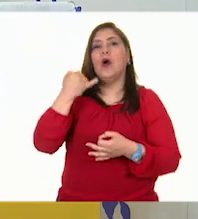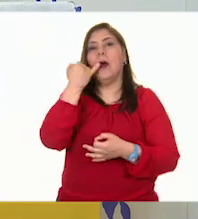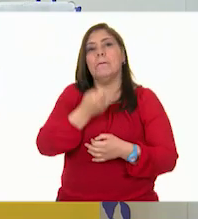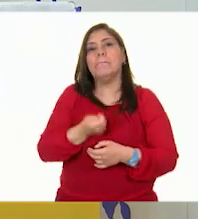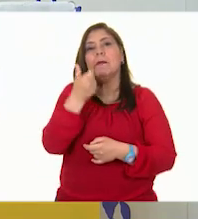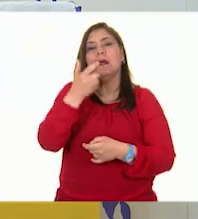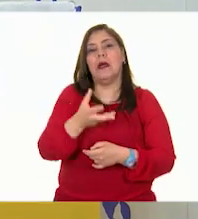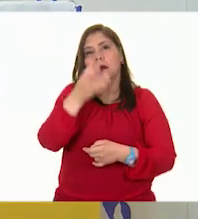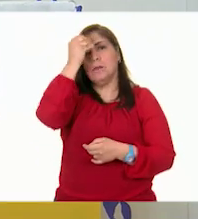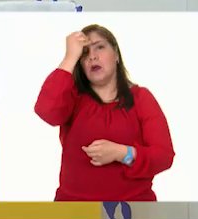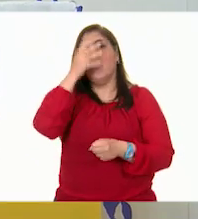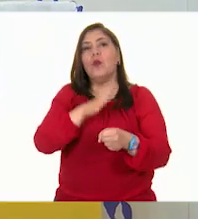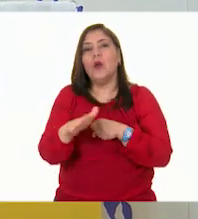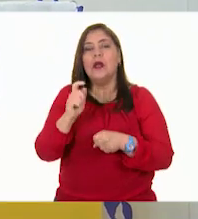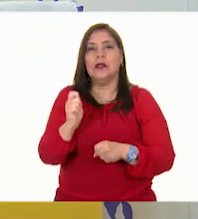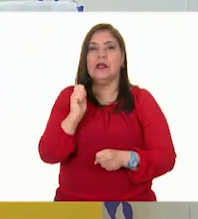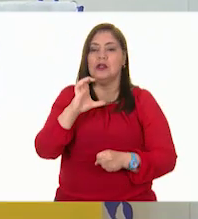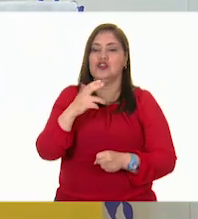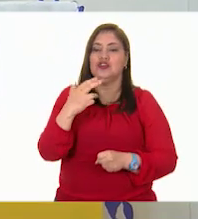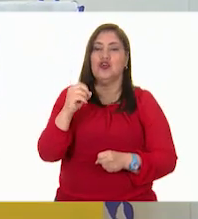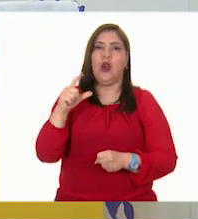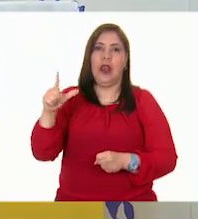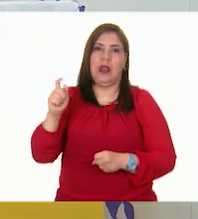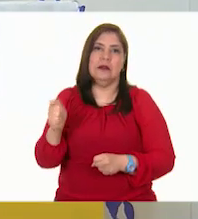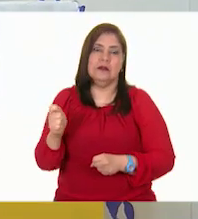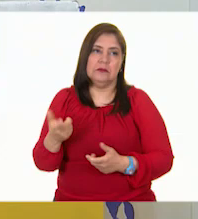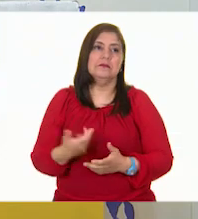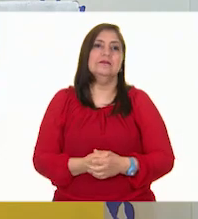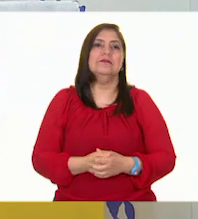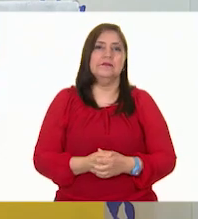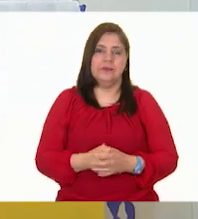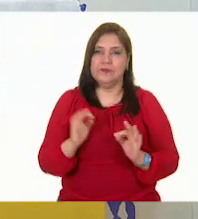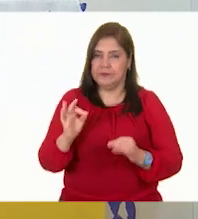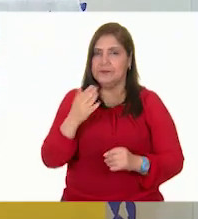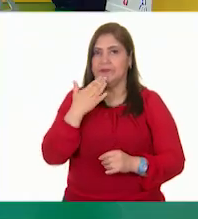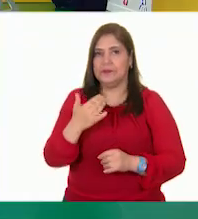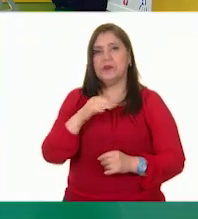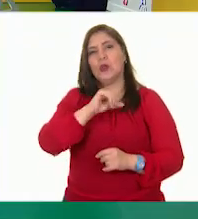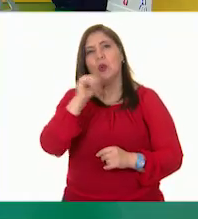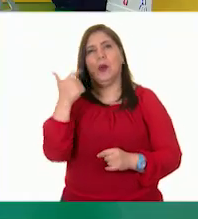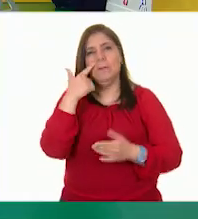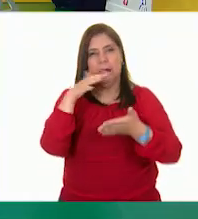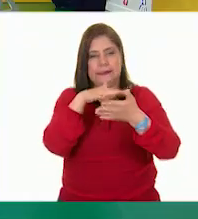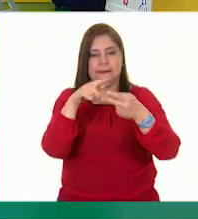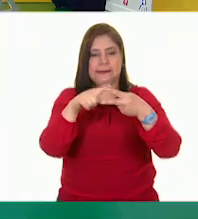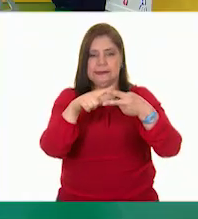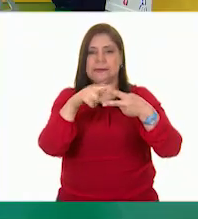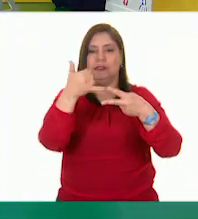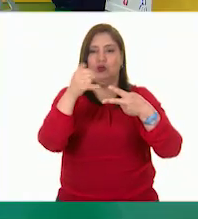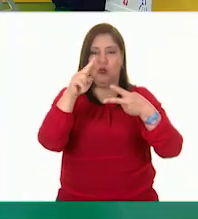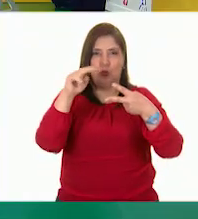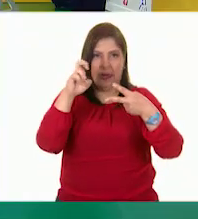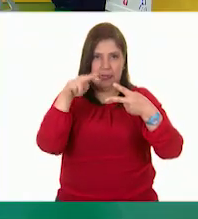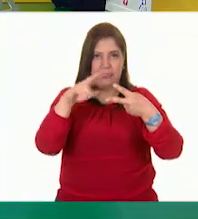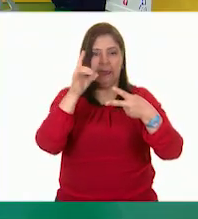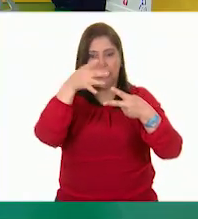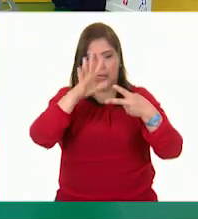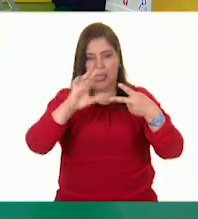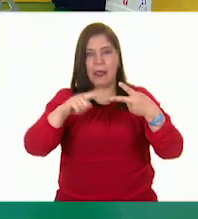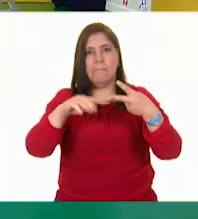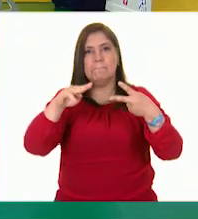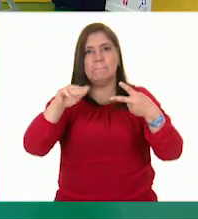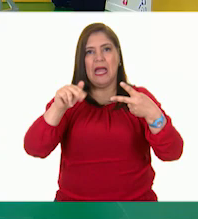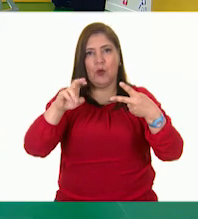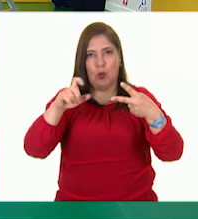¿verdad? Ujú. Así es. Muy bien. Vamos a hacer otra lectura. Me Ya parece leímos muy la bien. de Yunuen, ya leímos la de Manuel.